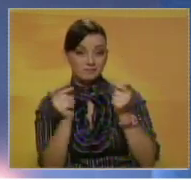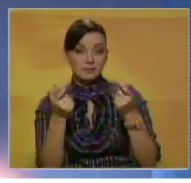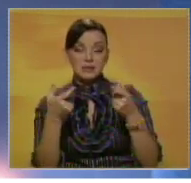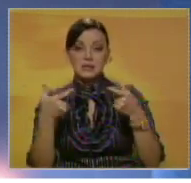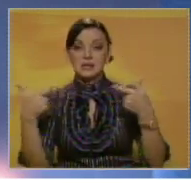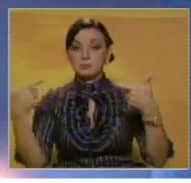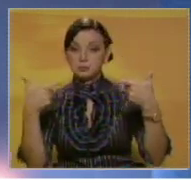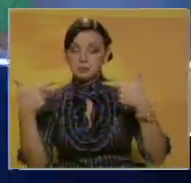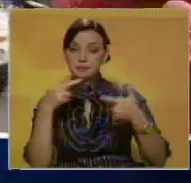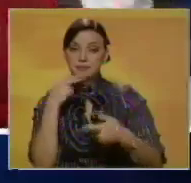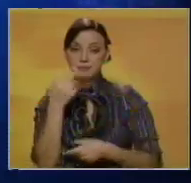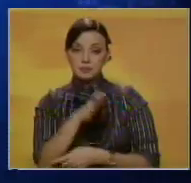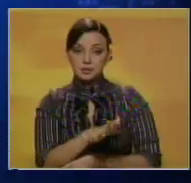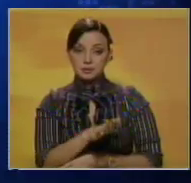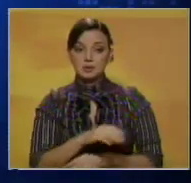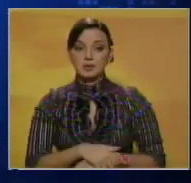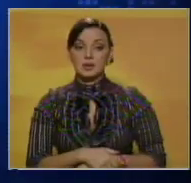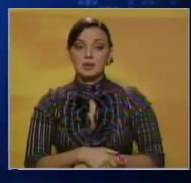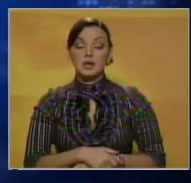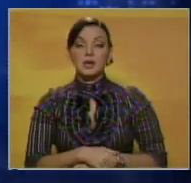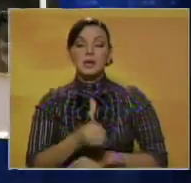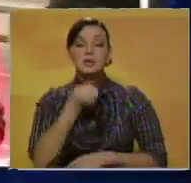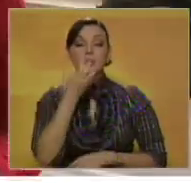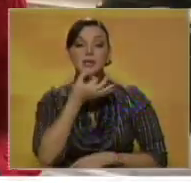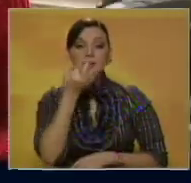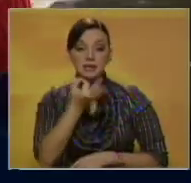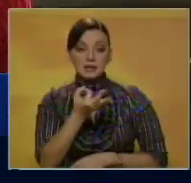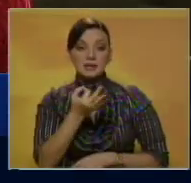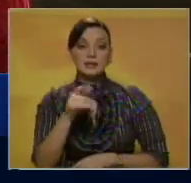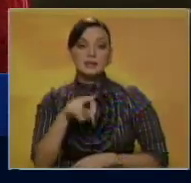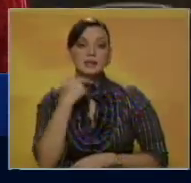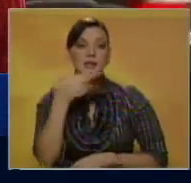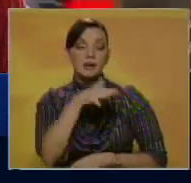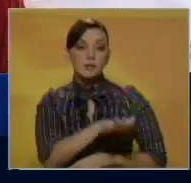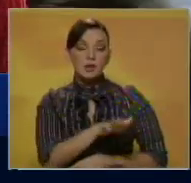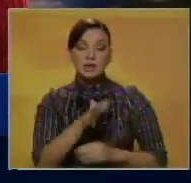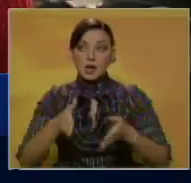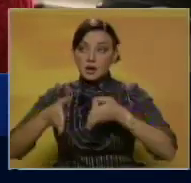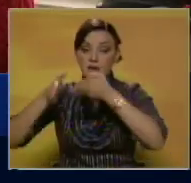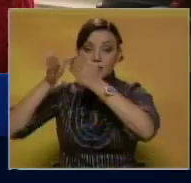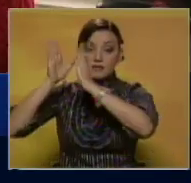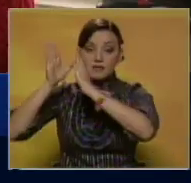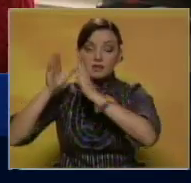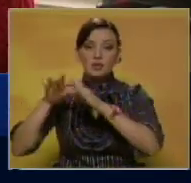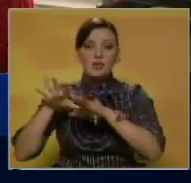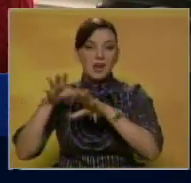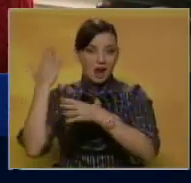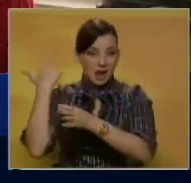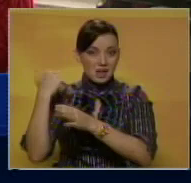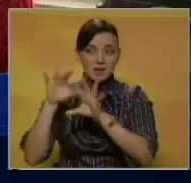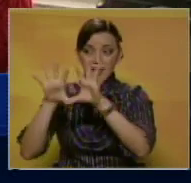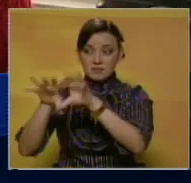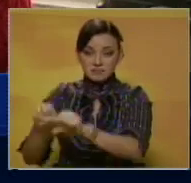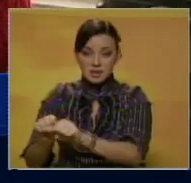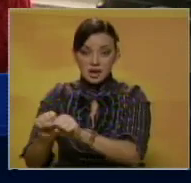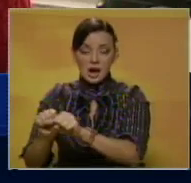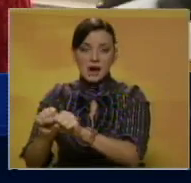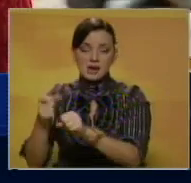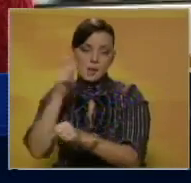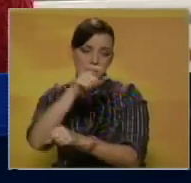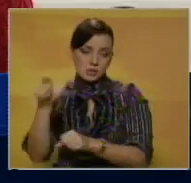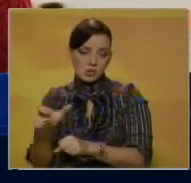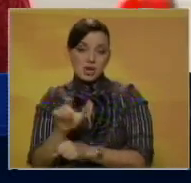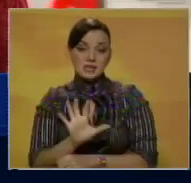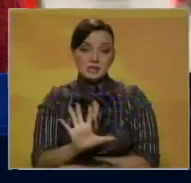Buenas tardes, Fabiola. Así es, buenas tardes. El crimen ocurrió en un edificio invadido ubicado en la calle Lebrún de Petare, donde